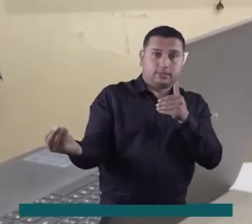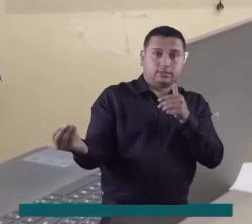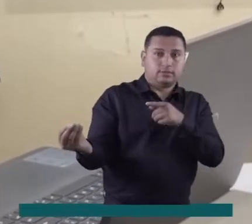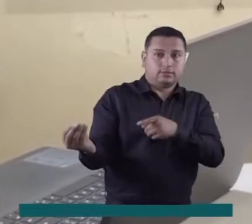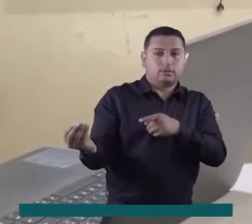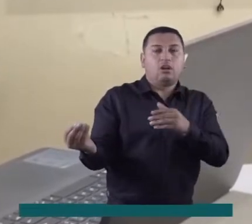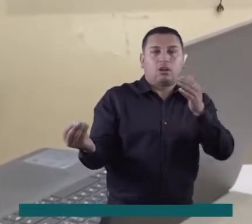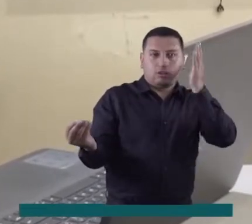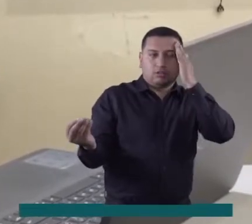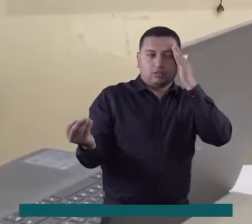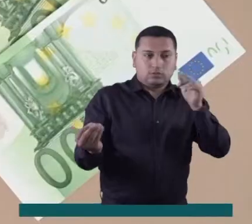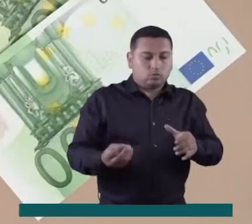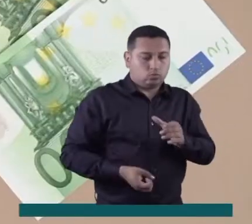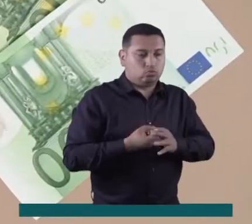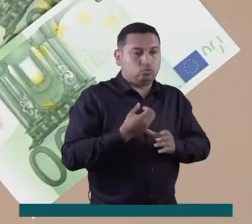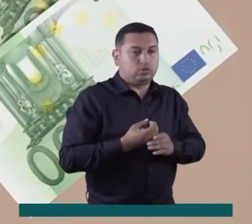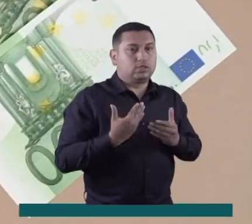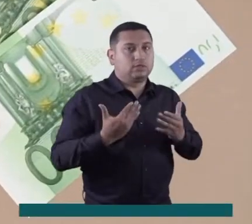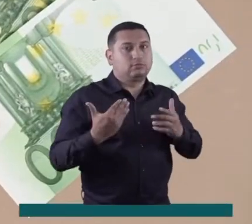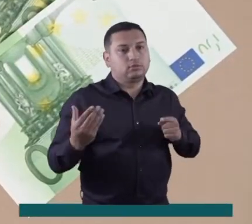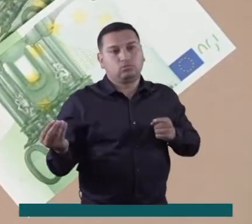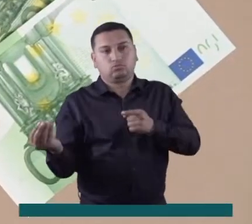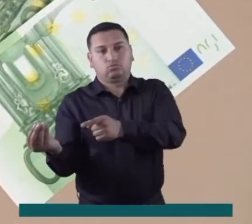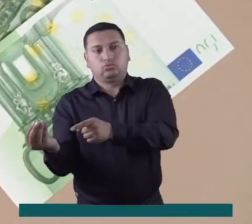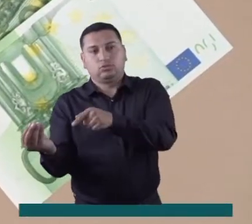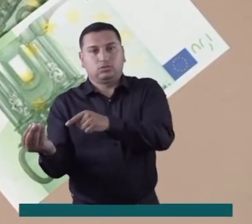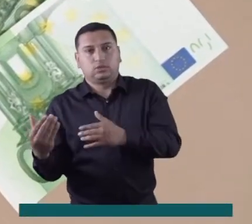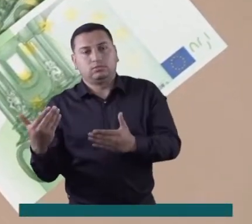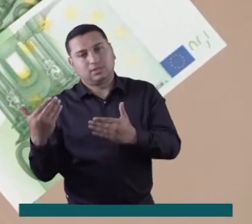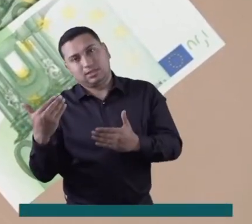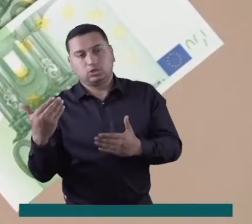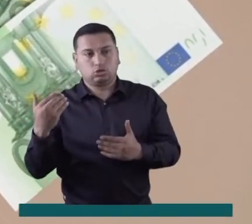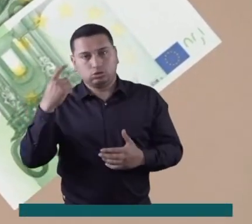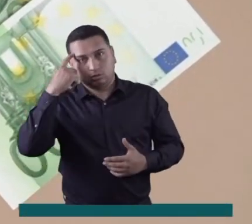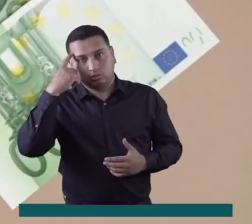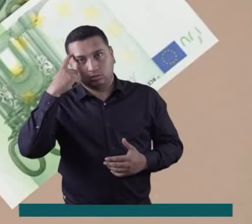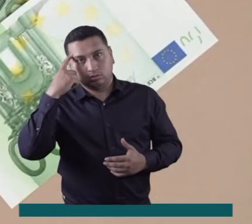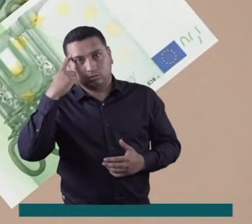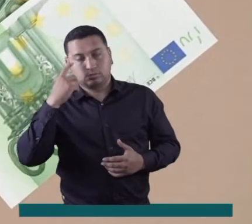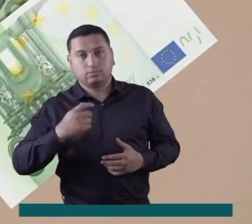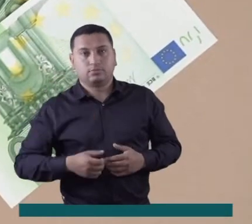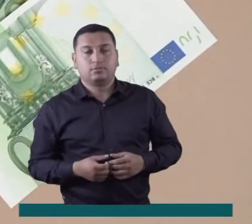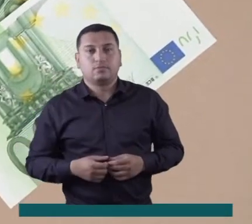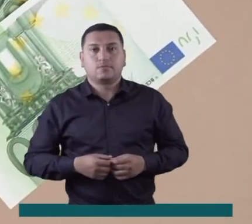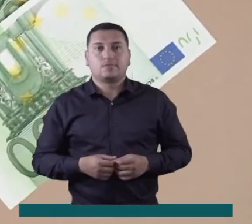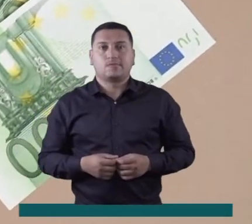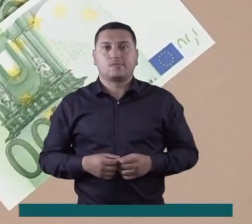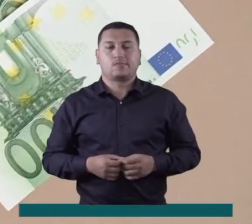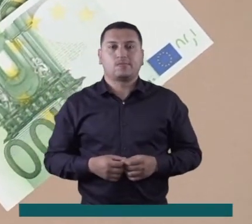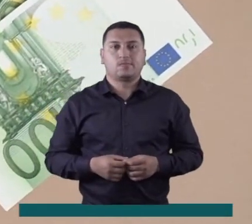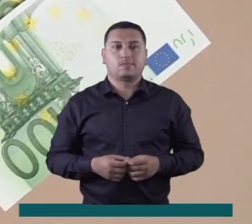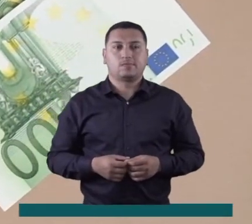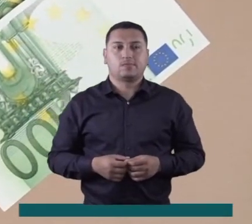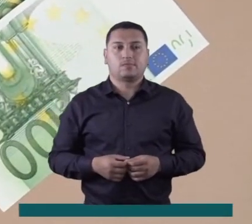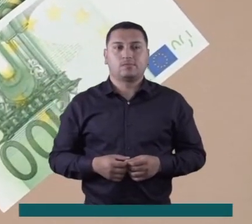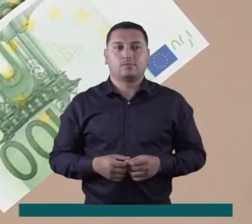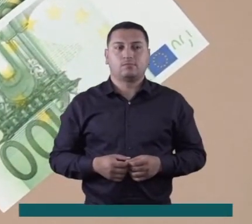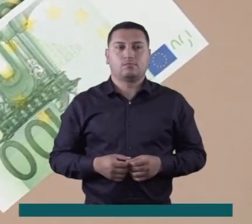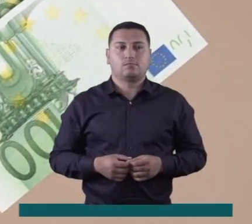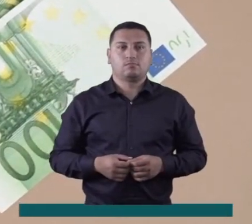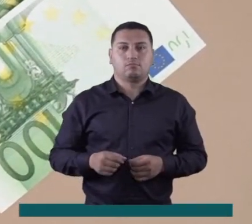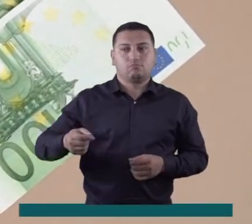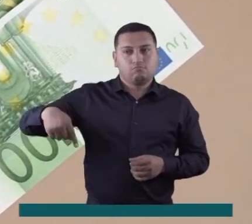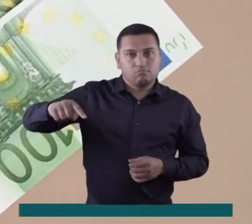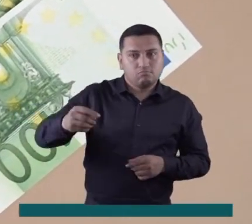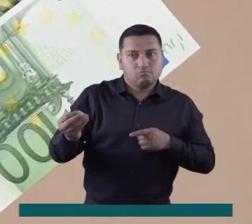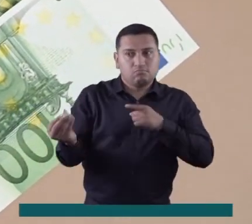llegar, sabemos si ese producto o servicio que nosotros estamos ofreciendo a través de nuestro emprendimiento va a llegar a las personas que nosotros queremos llegar, si